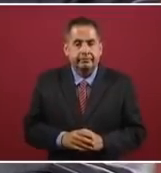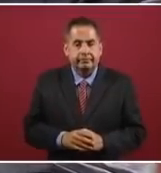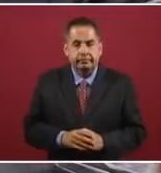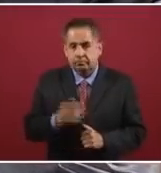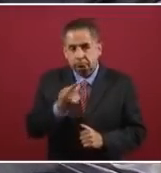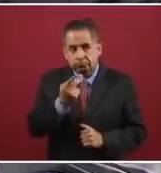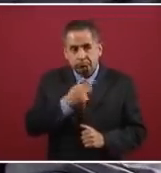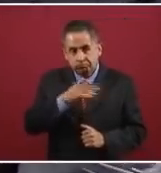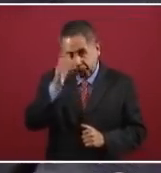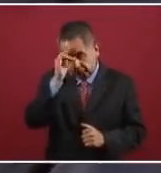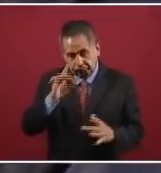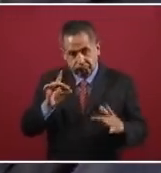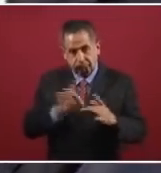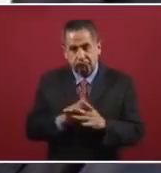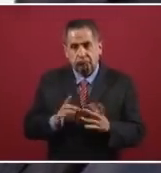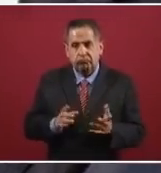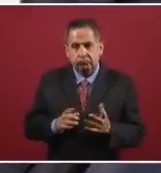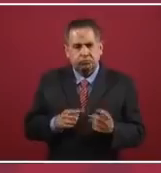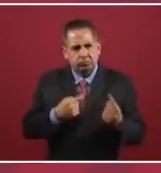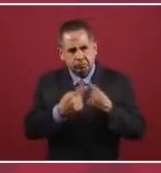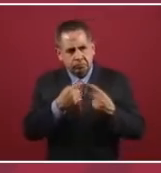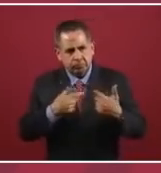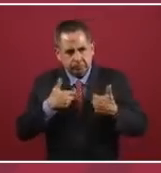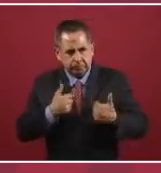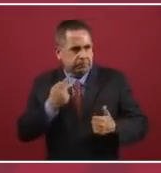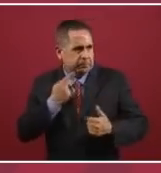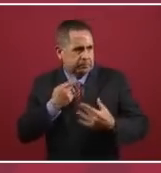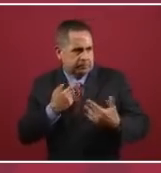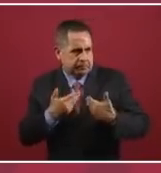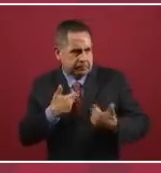se logró un entendimiento político